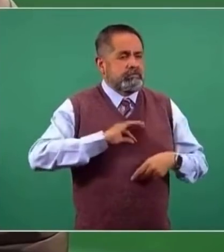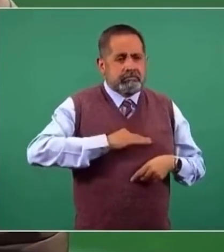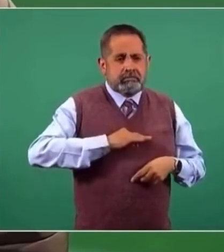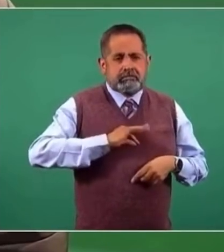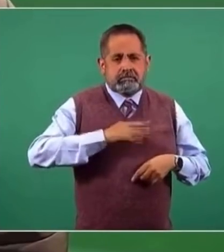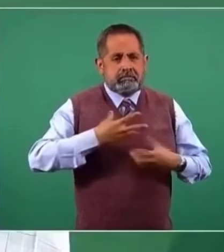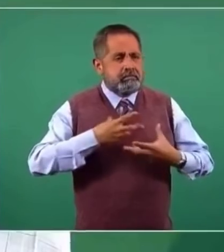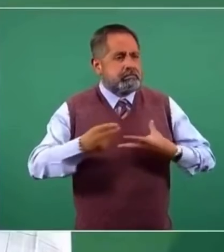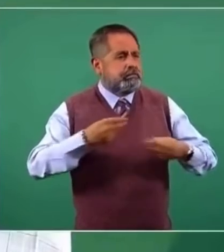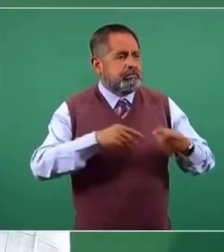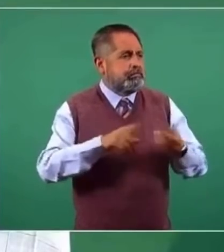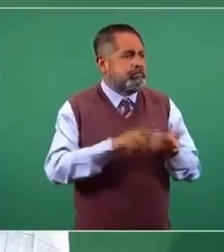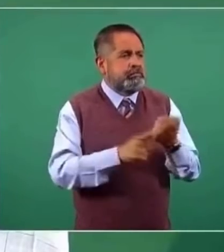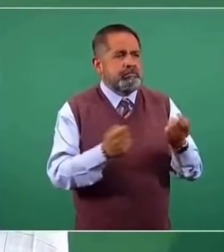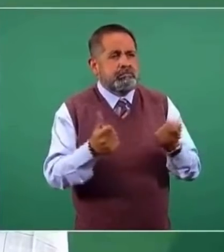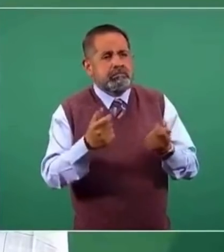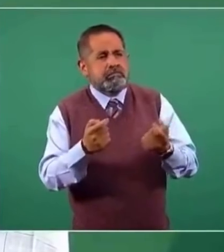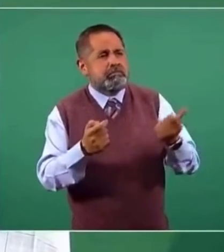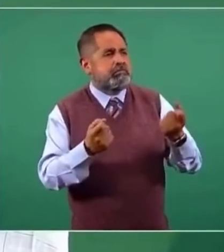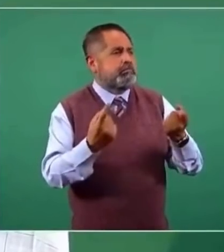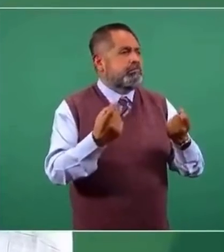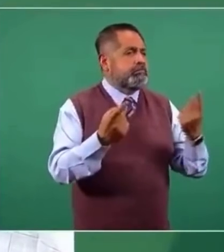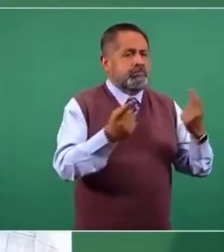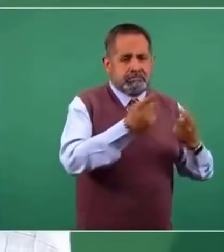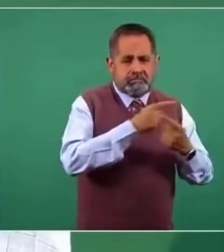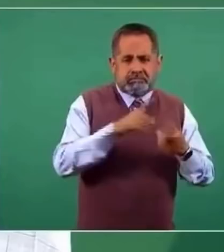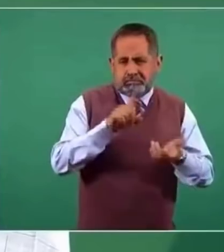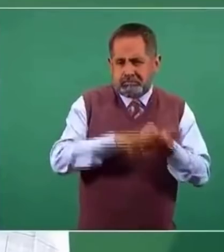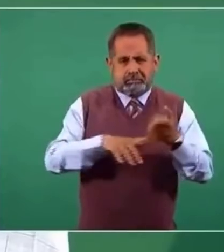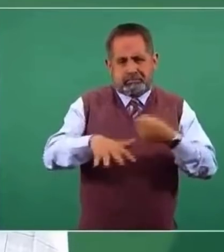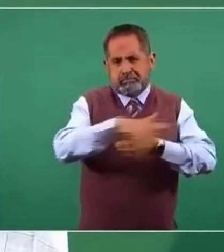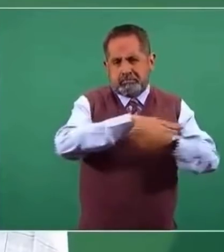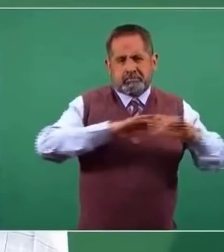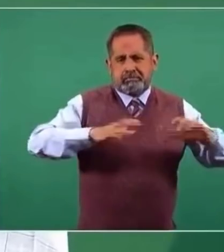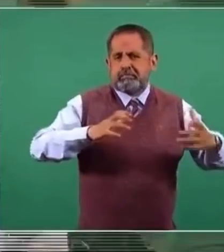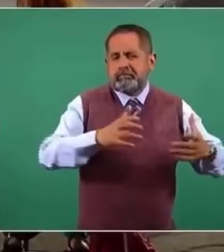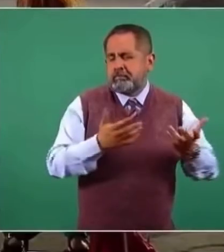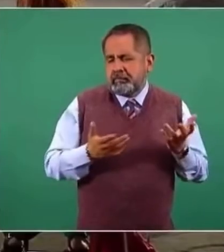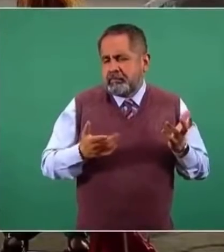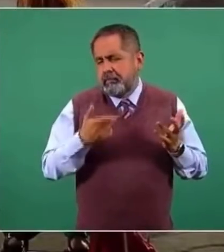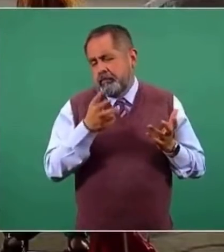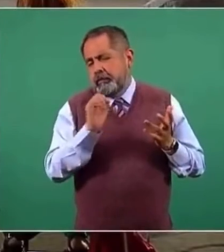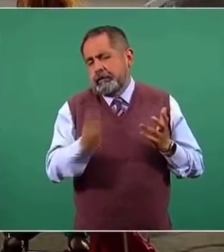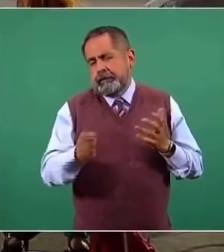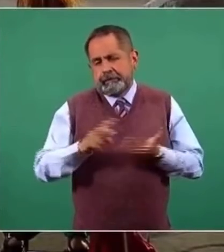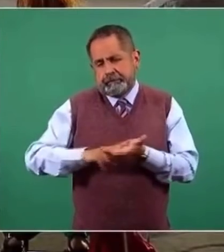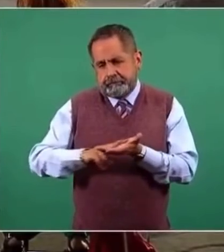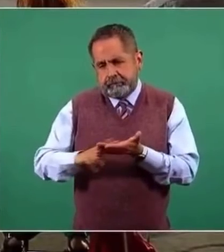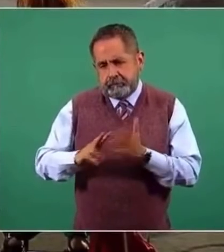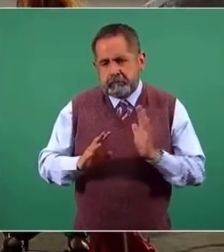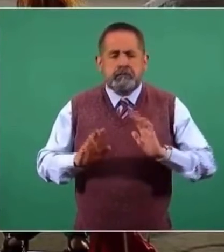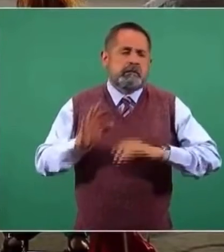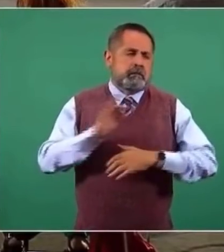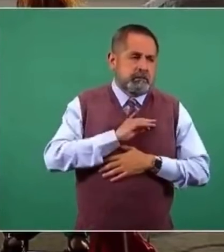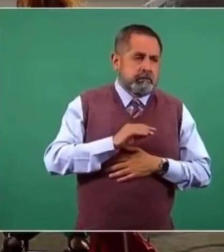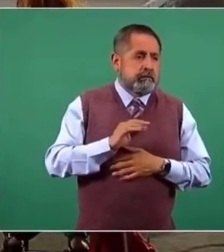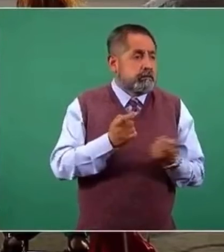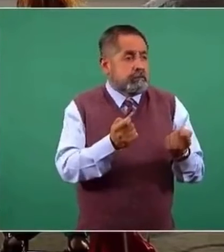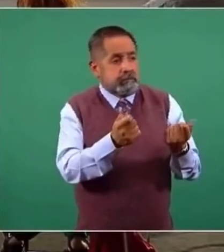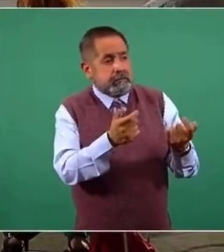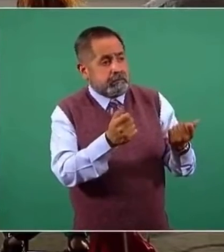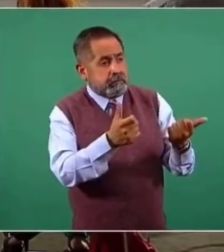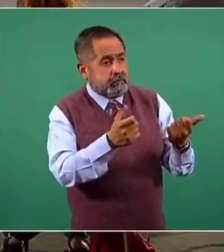transmisión basal o muy baja en la entidad o en la región donde me encuentro. Por lo tanto, la posibilidad